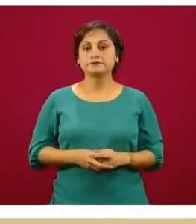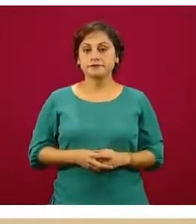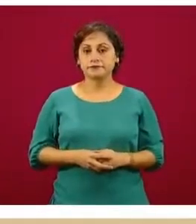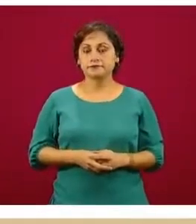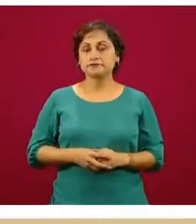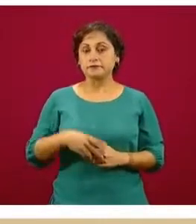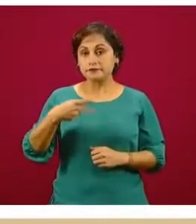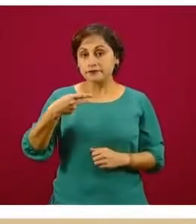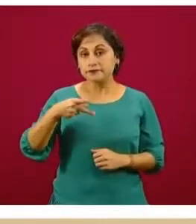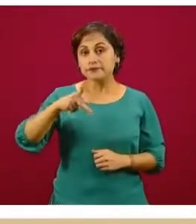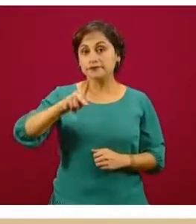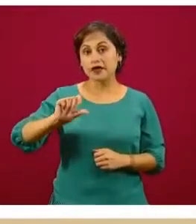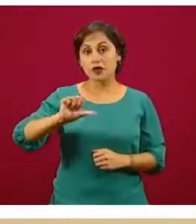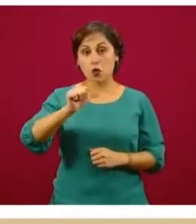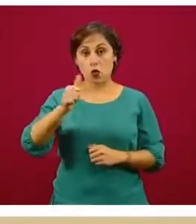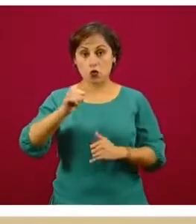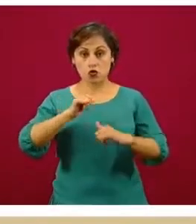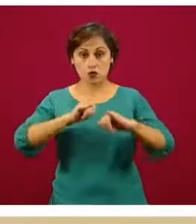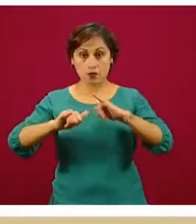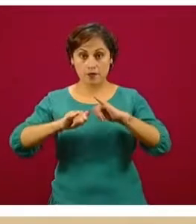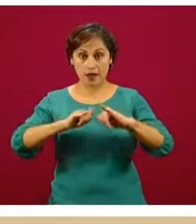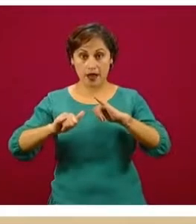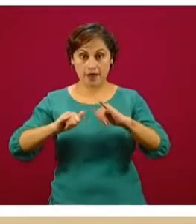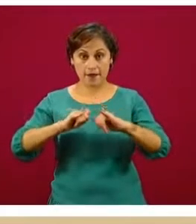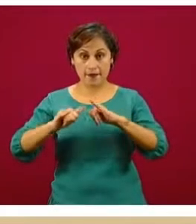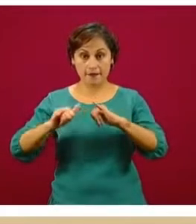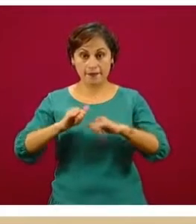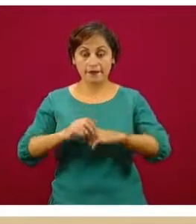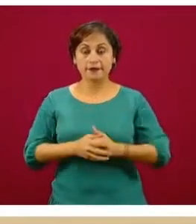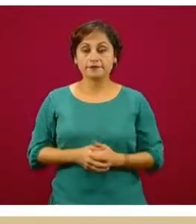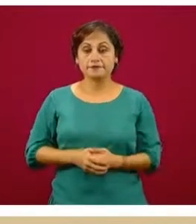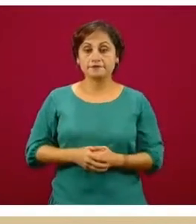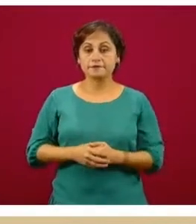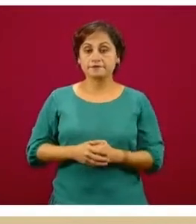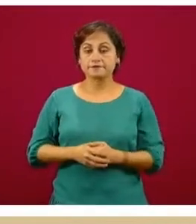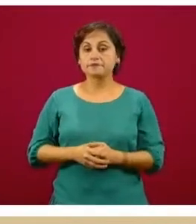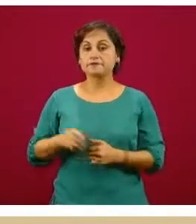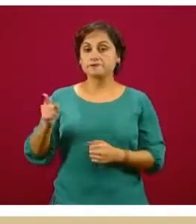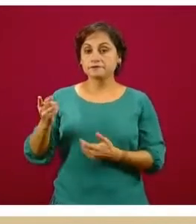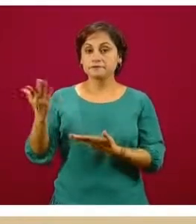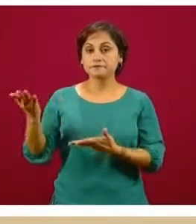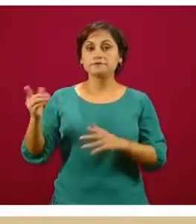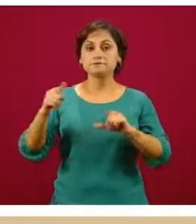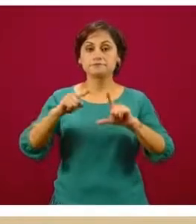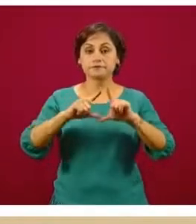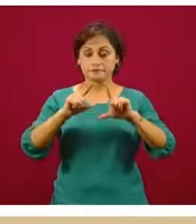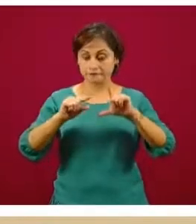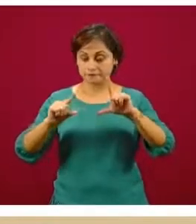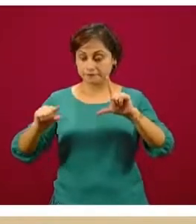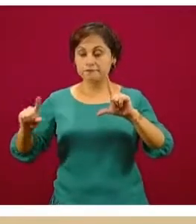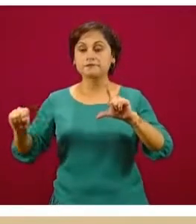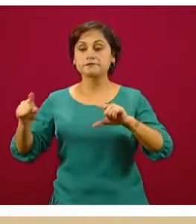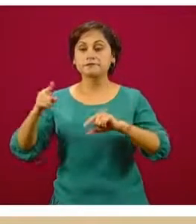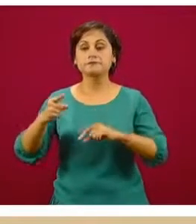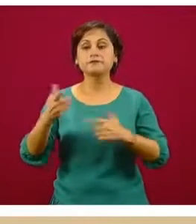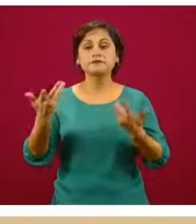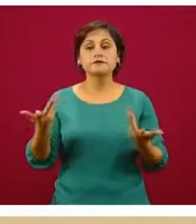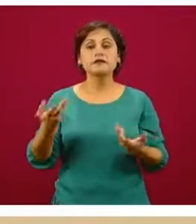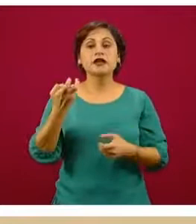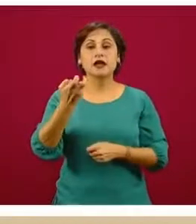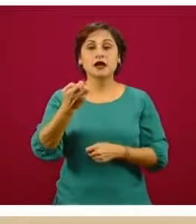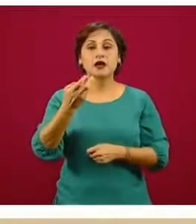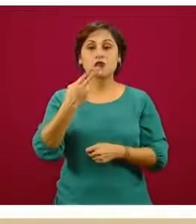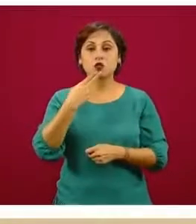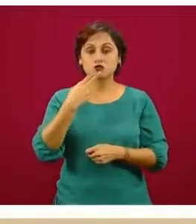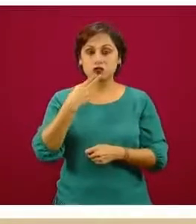en la siguiente diapositiva podemos comparar los territorios que tienen poblaciones distintas cuando usamos una medida relativa que se ve en la